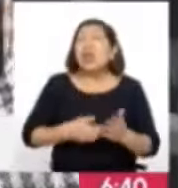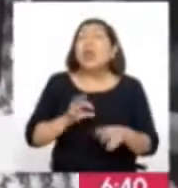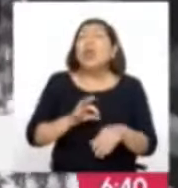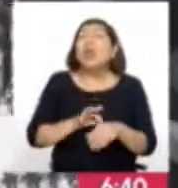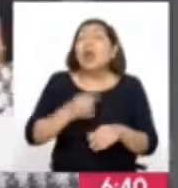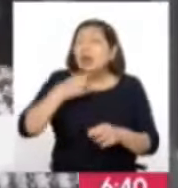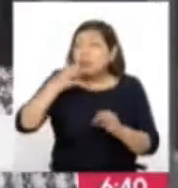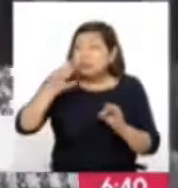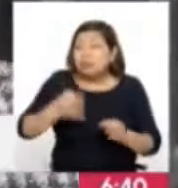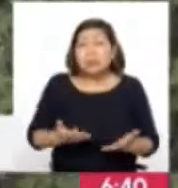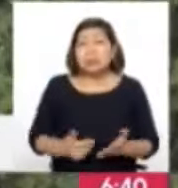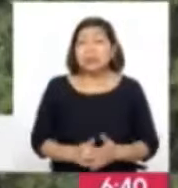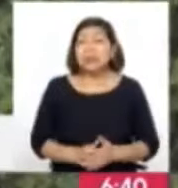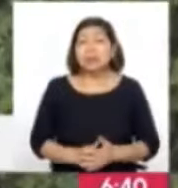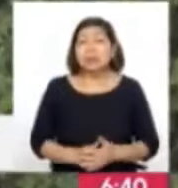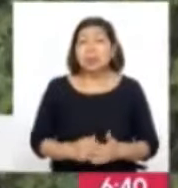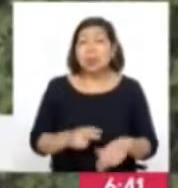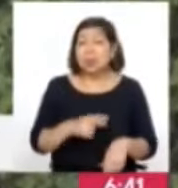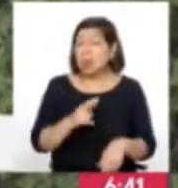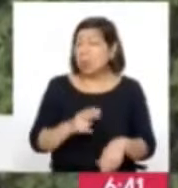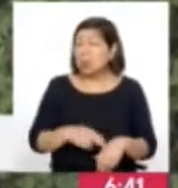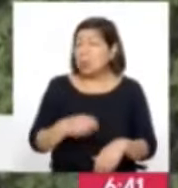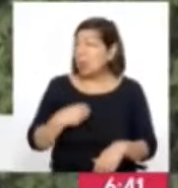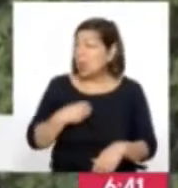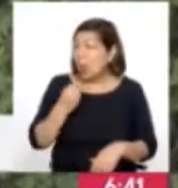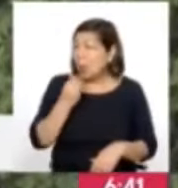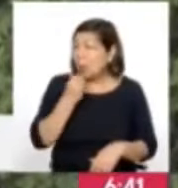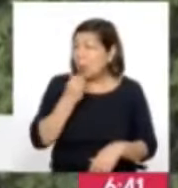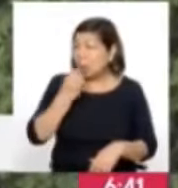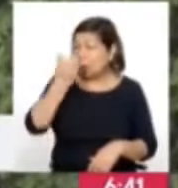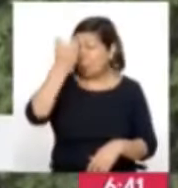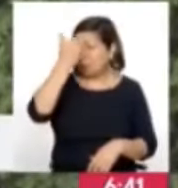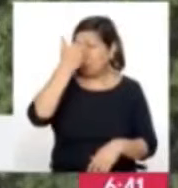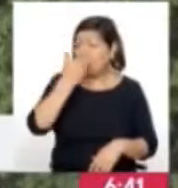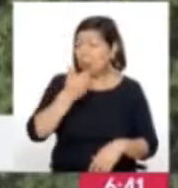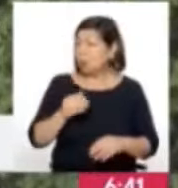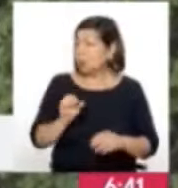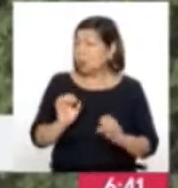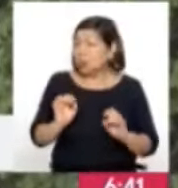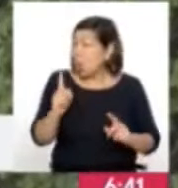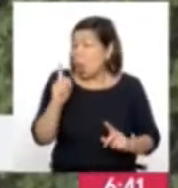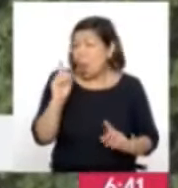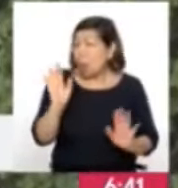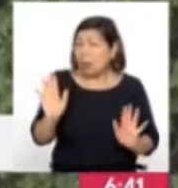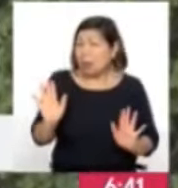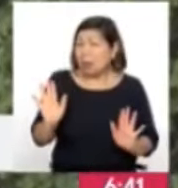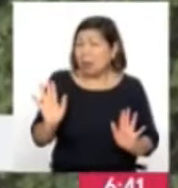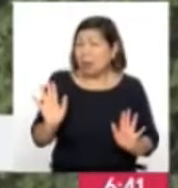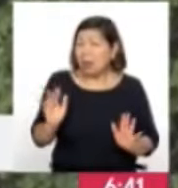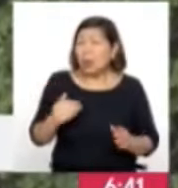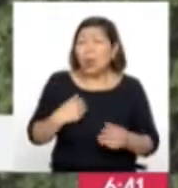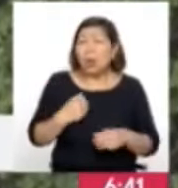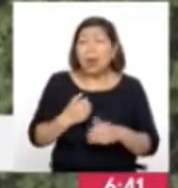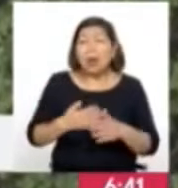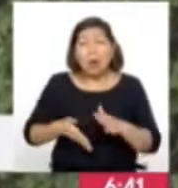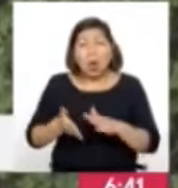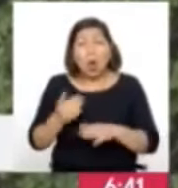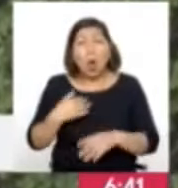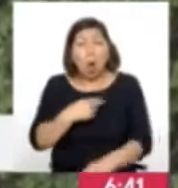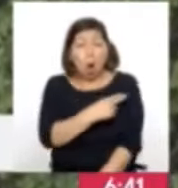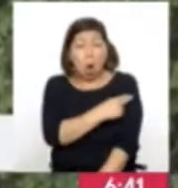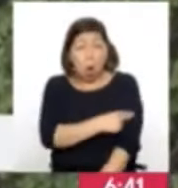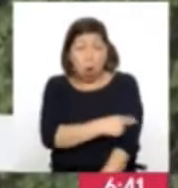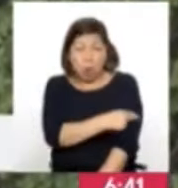diagnóstico. Estaba yo normalmente almorzando y se me paralizó todo el cuerpo, a lo cual yo vi un puente piedra, mi mamá me llevó al